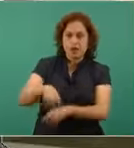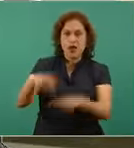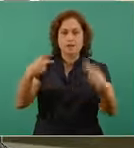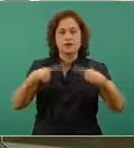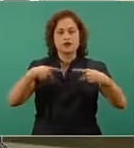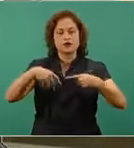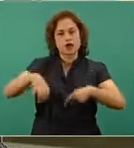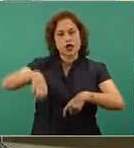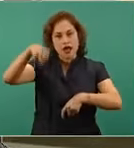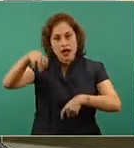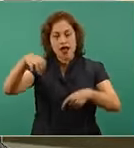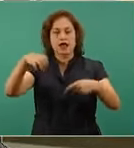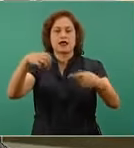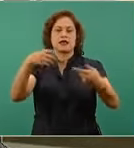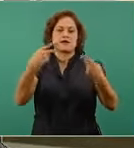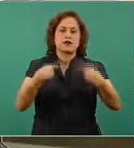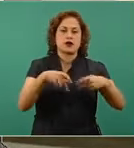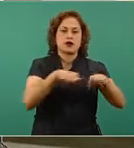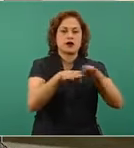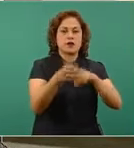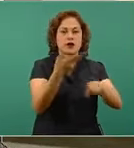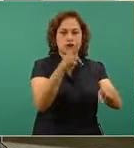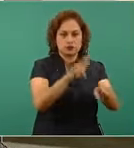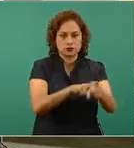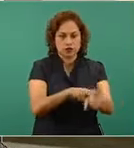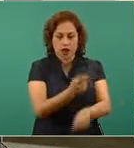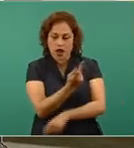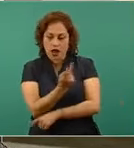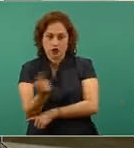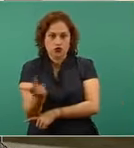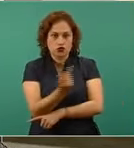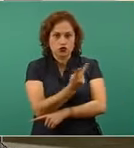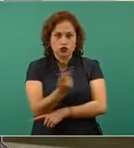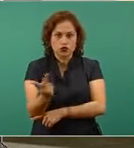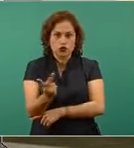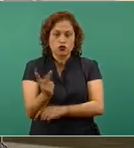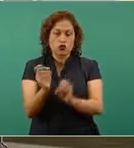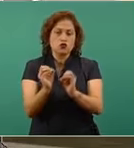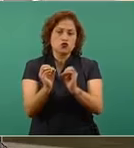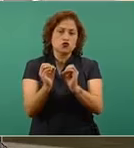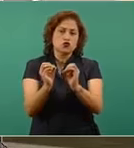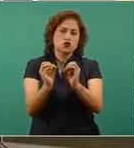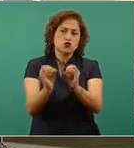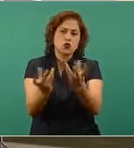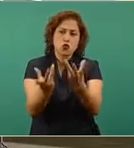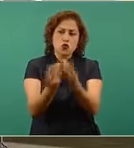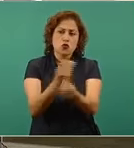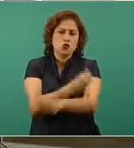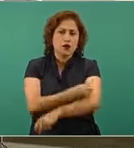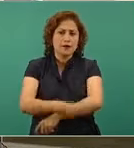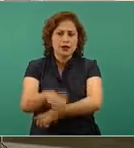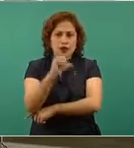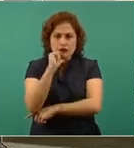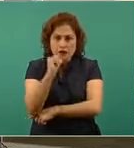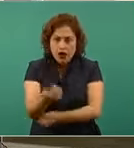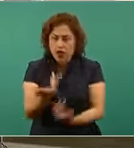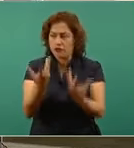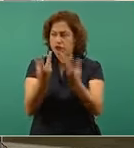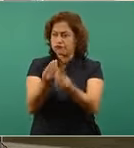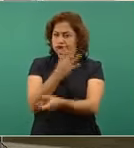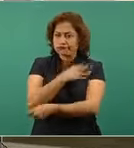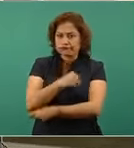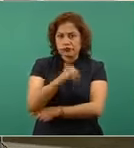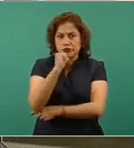y personal médico, son sectores que tienen mucho tiempo sin ver a la familia, sin convivir con hijos, con esposos,